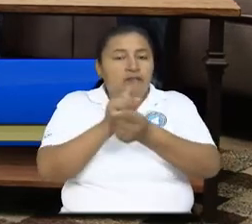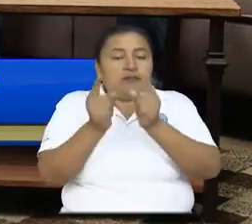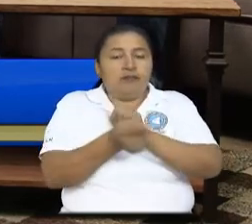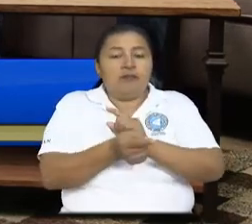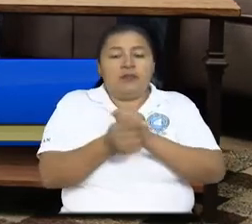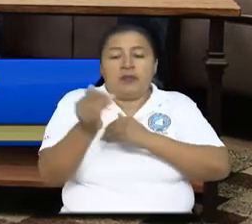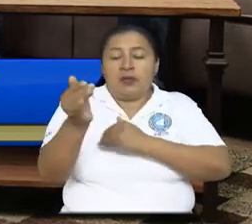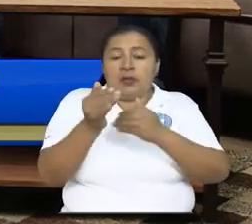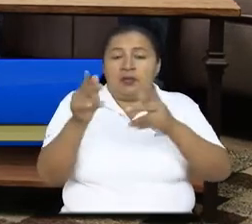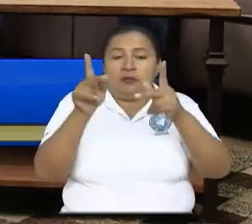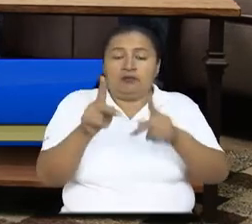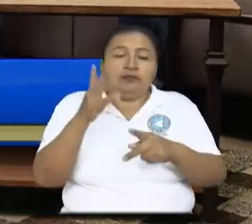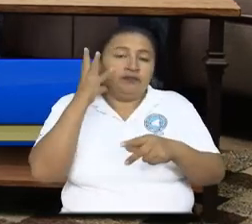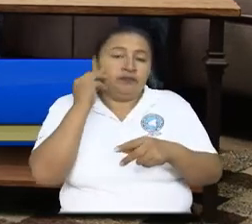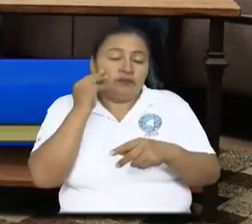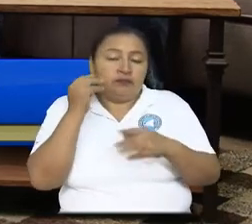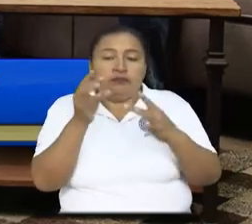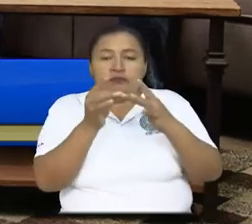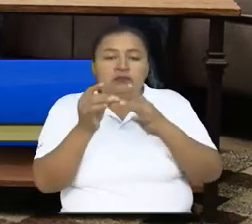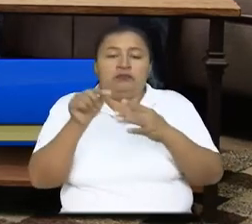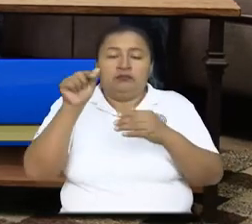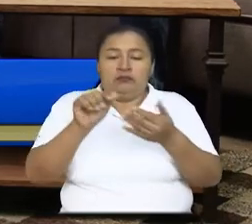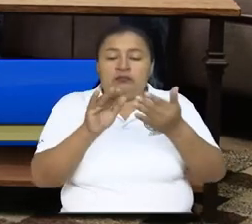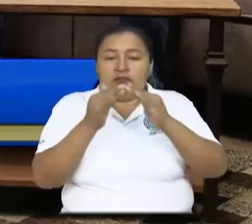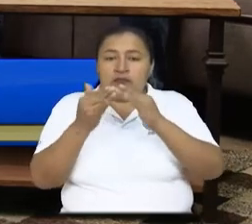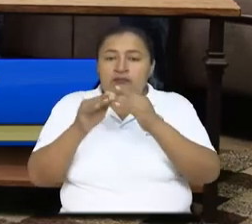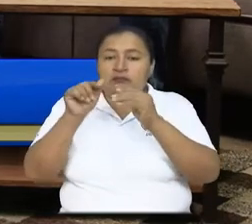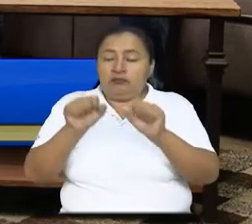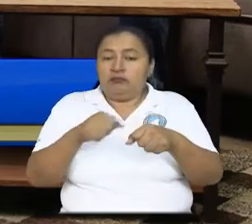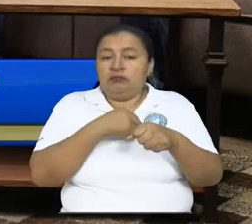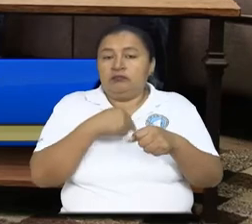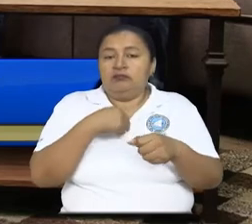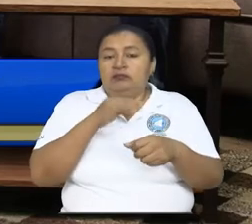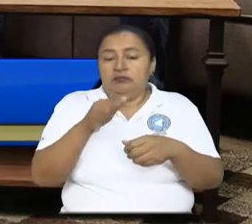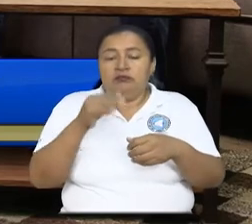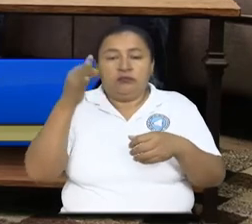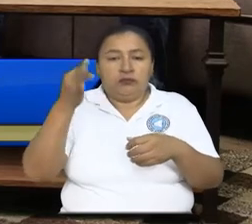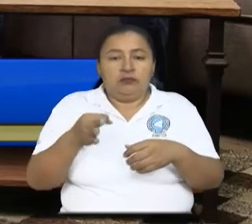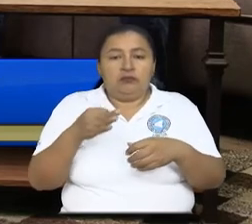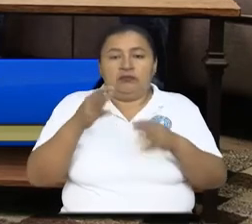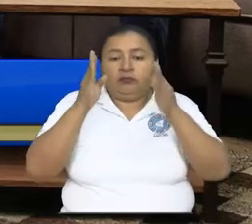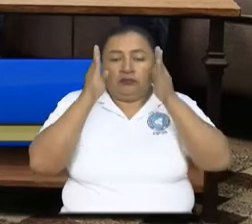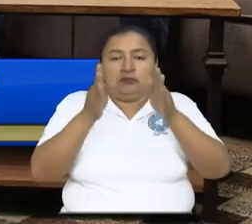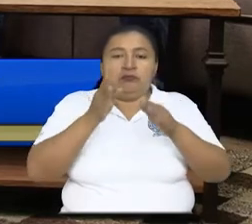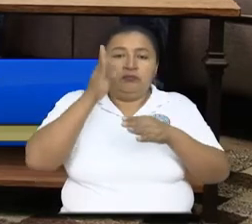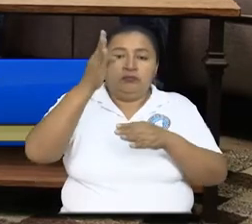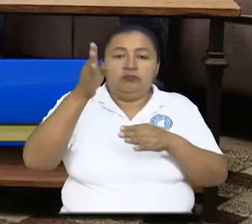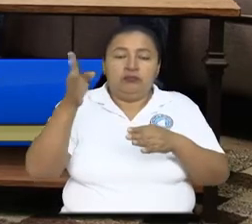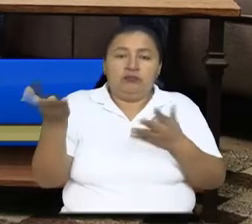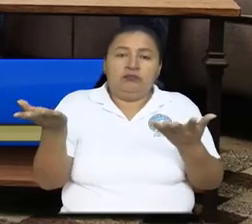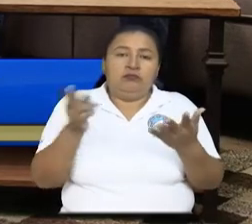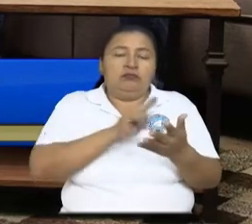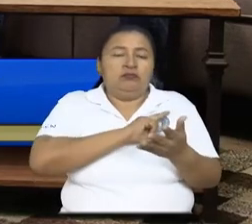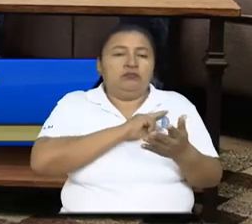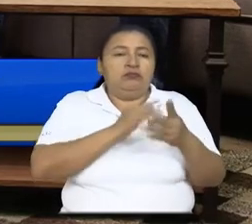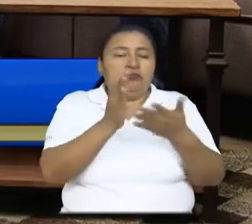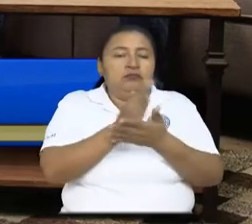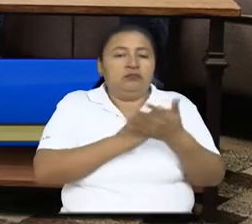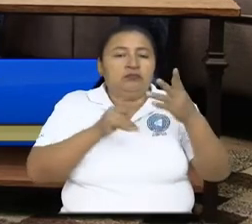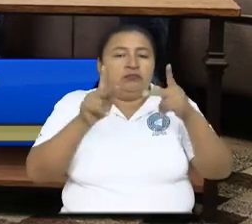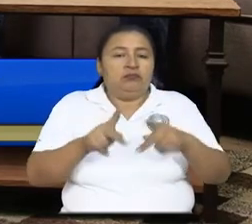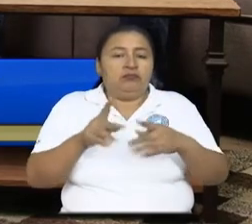acercar los especialistas la comunidad al barrio y asegurar la atención a ver hay especialistas